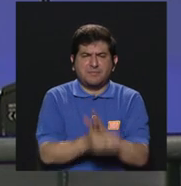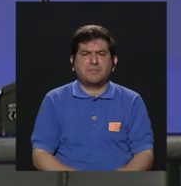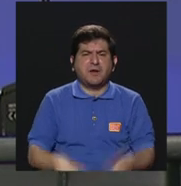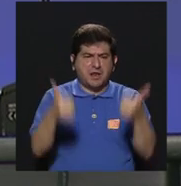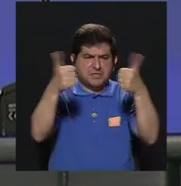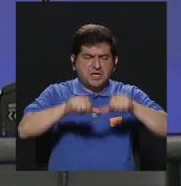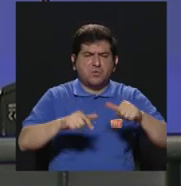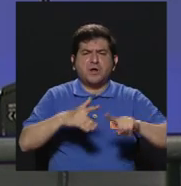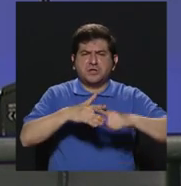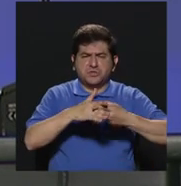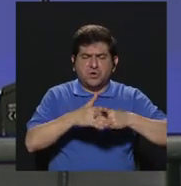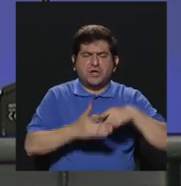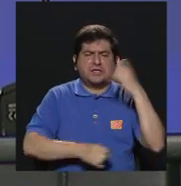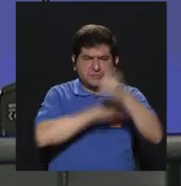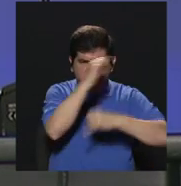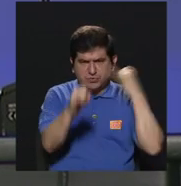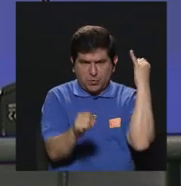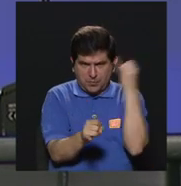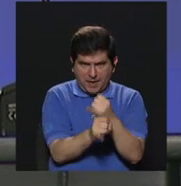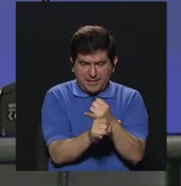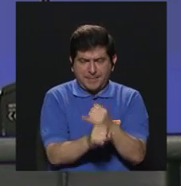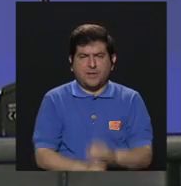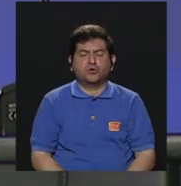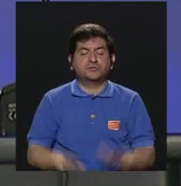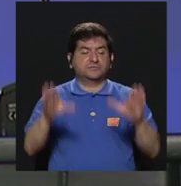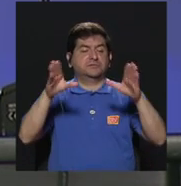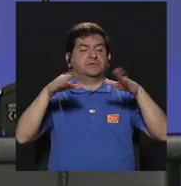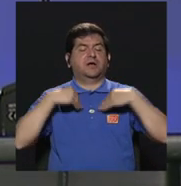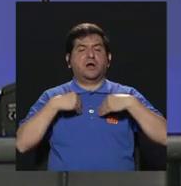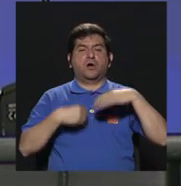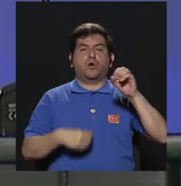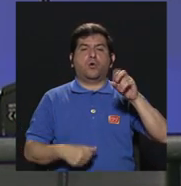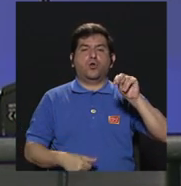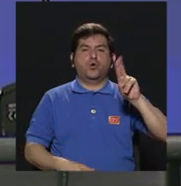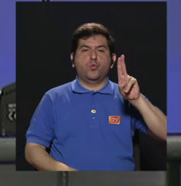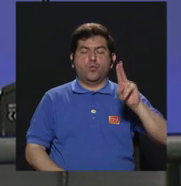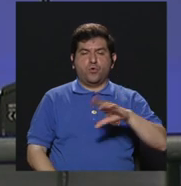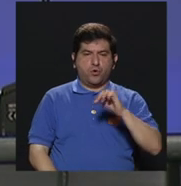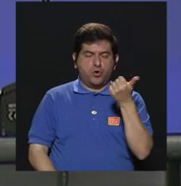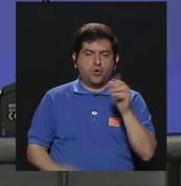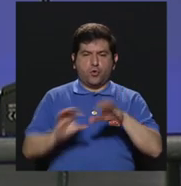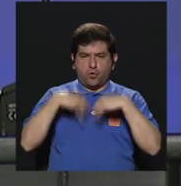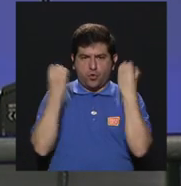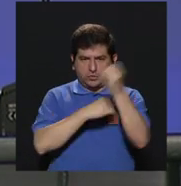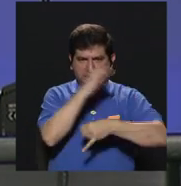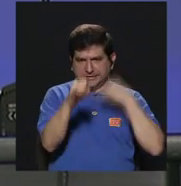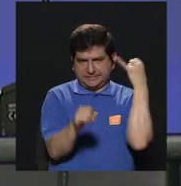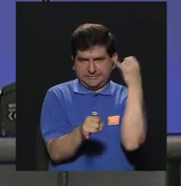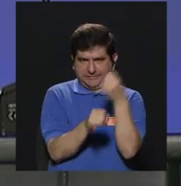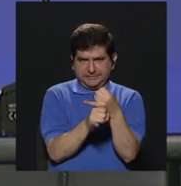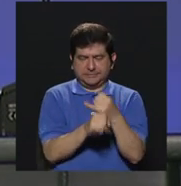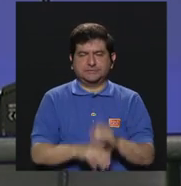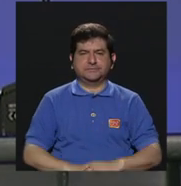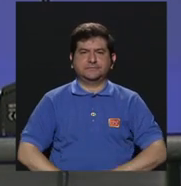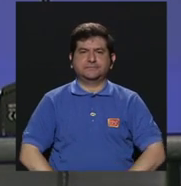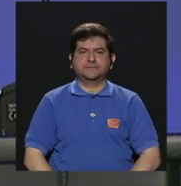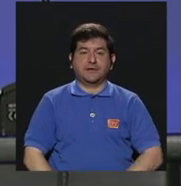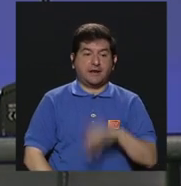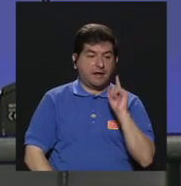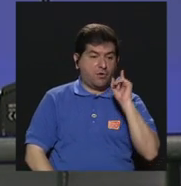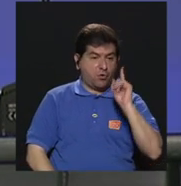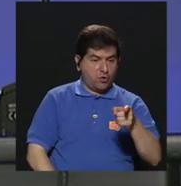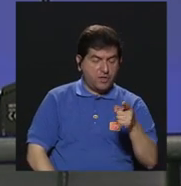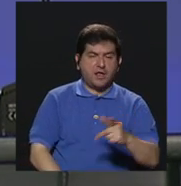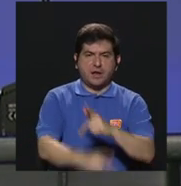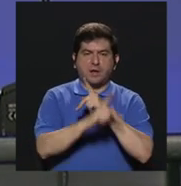otros instrumentos internacionales adoptados en las Naciones Unidas y otros organismos internacionales que ordenan